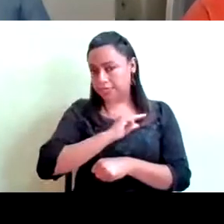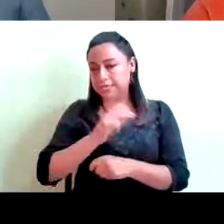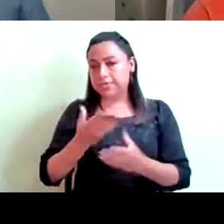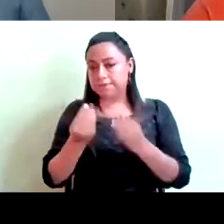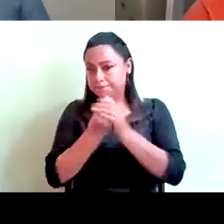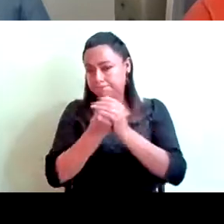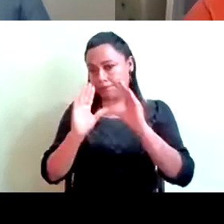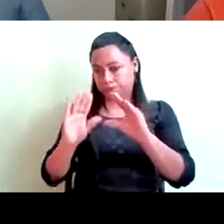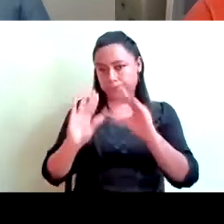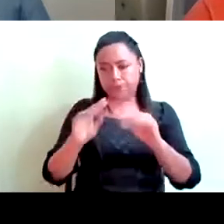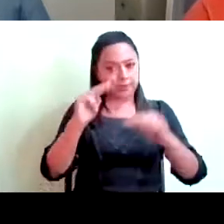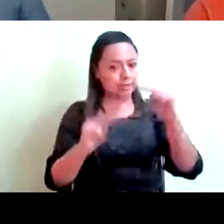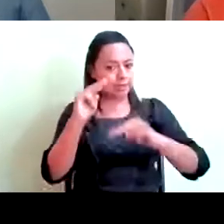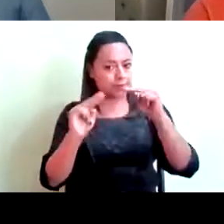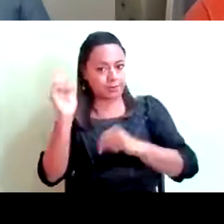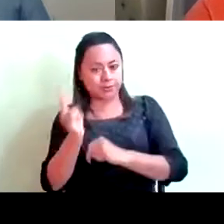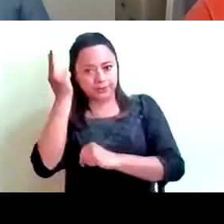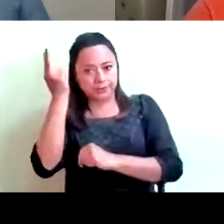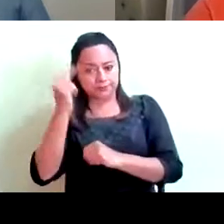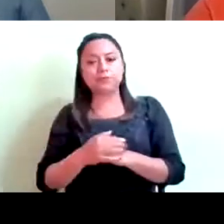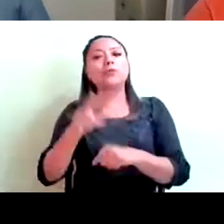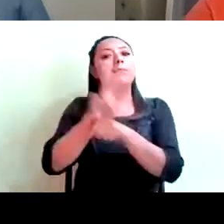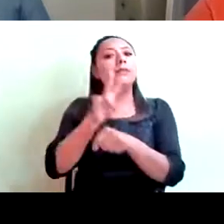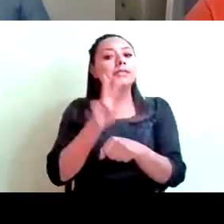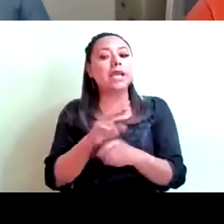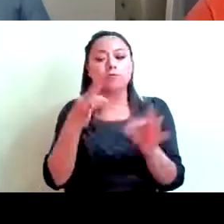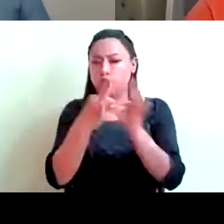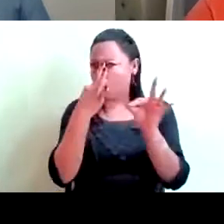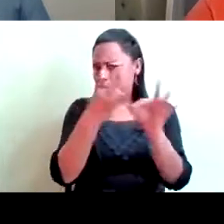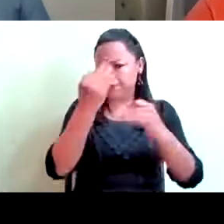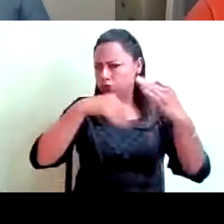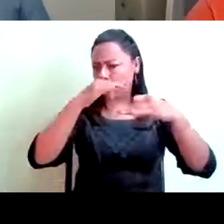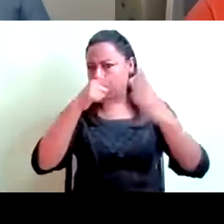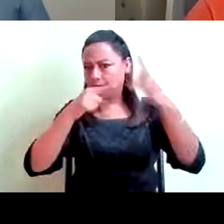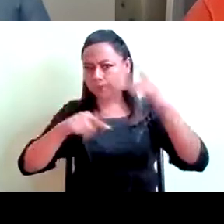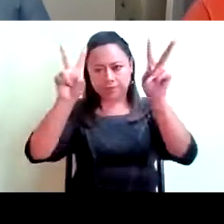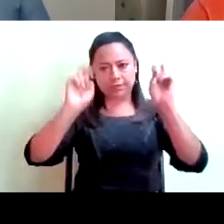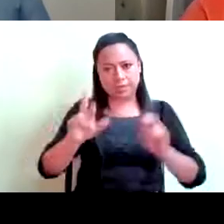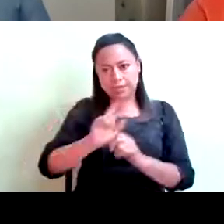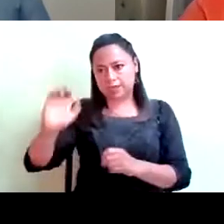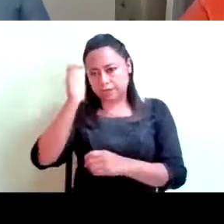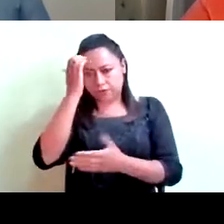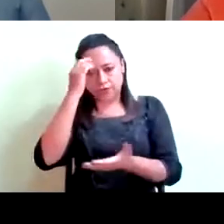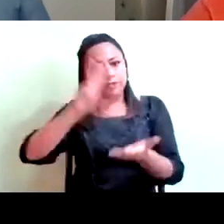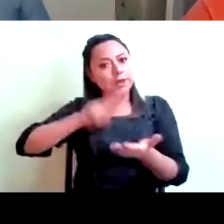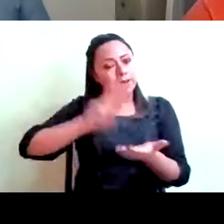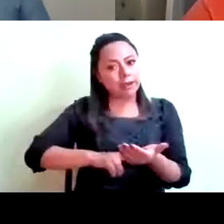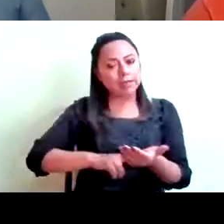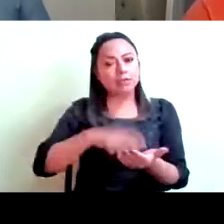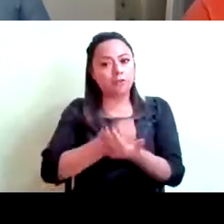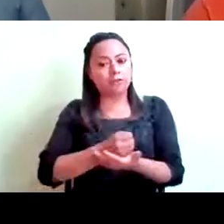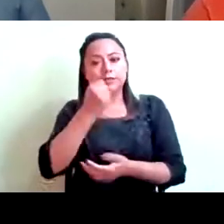superior, con el objetivo de verificar el exacto cumplimiento de las disposiciones en materia de reconocimiento de validez oficial de estudios,